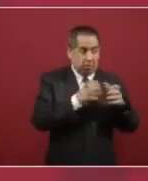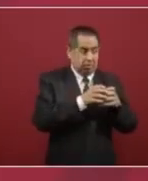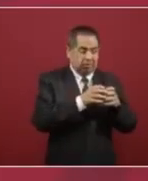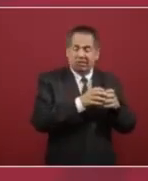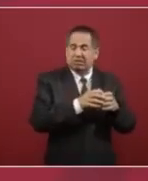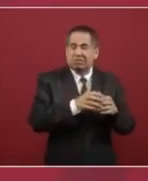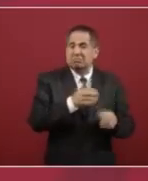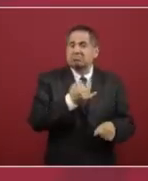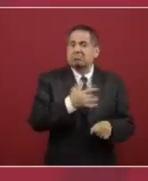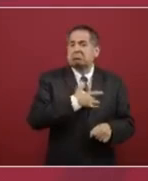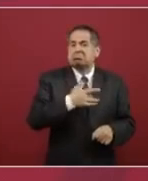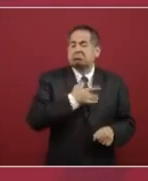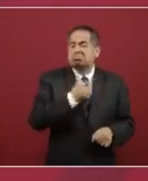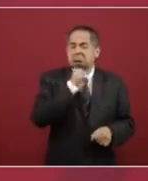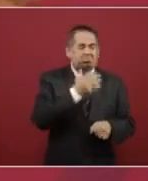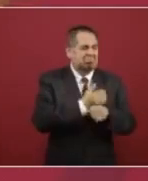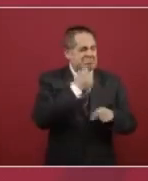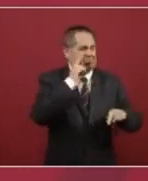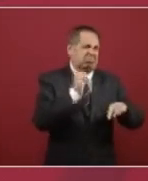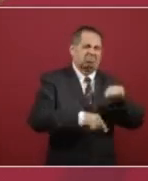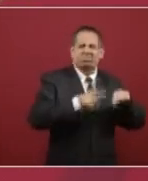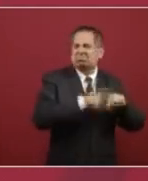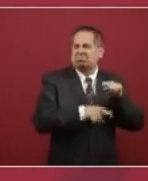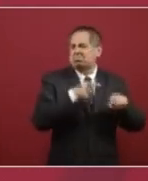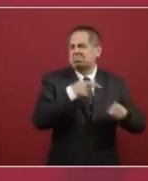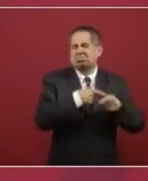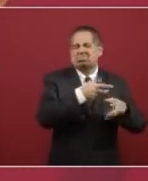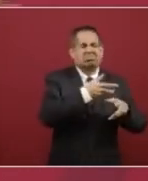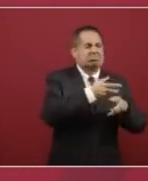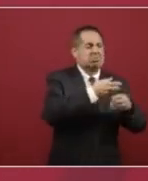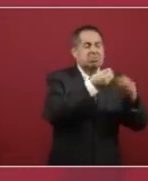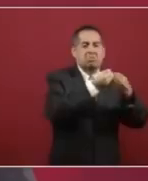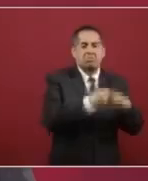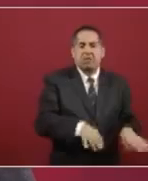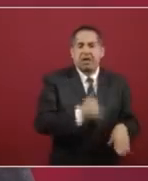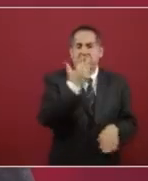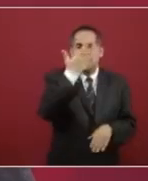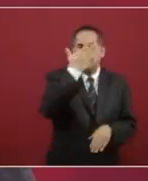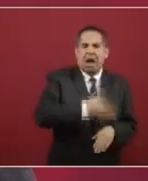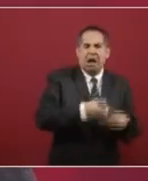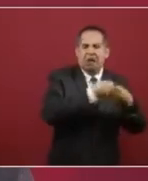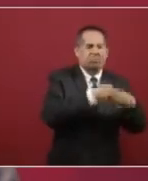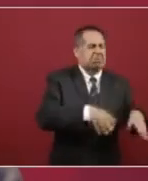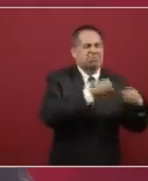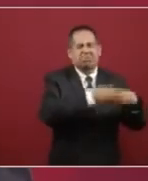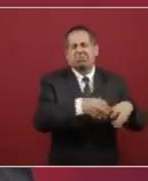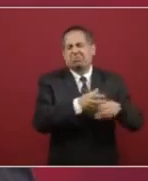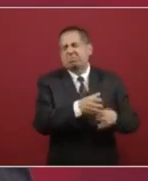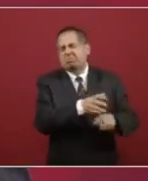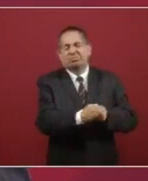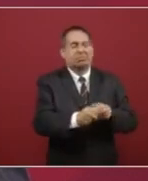insensatos a acabar con el prestigio de